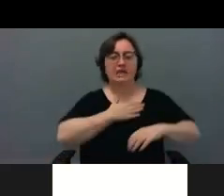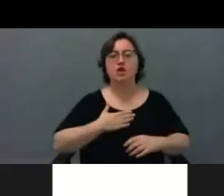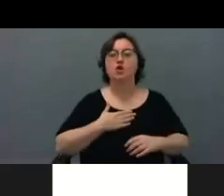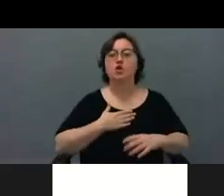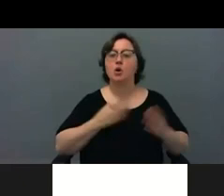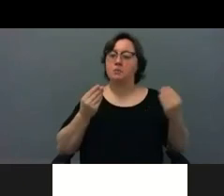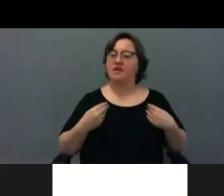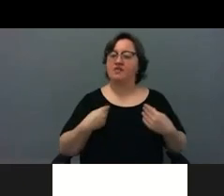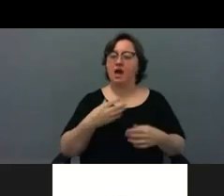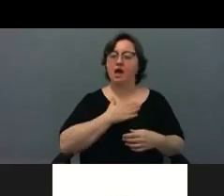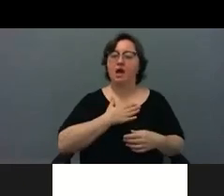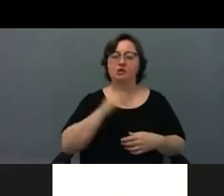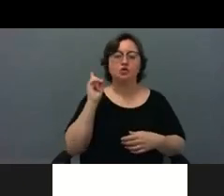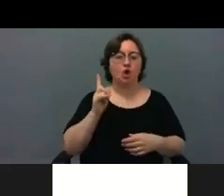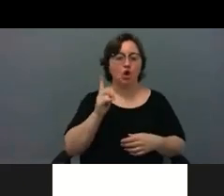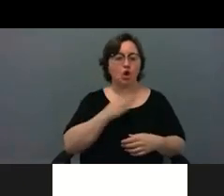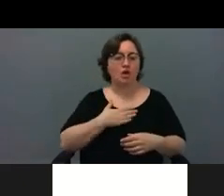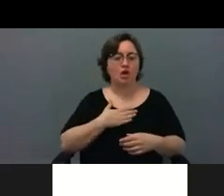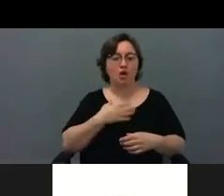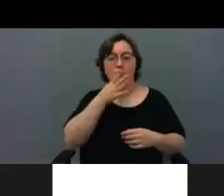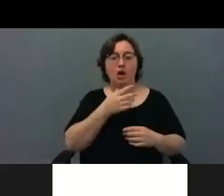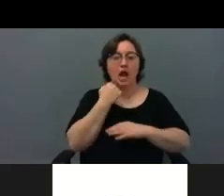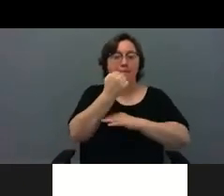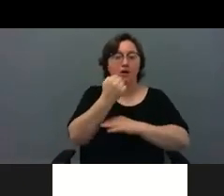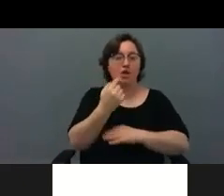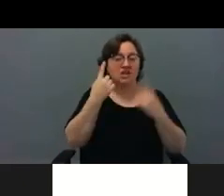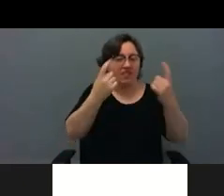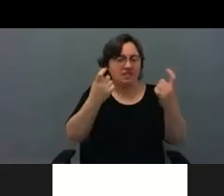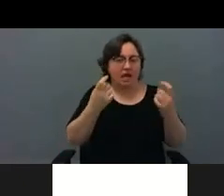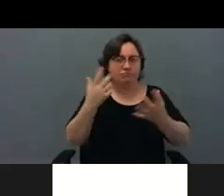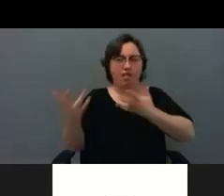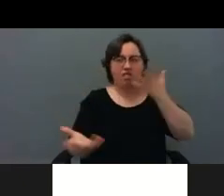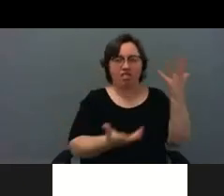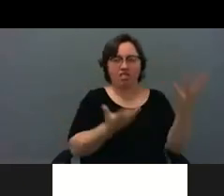vivienda y como necesitaba apoyos, pues